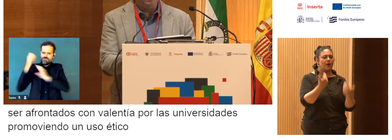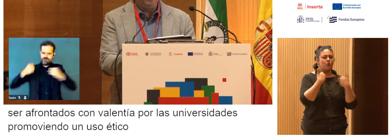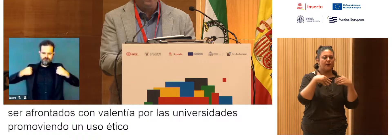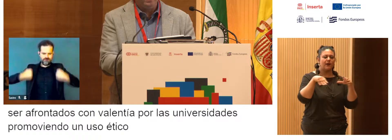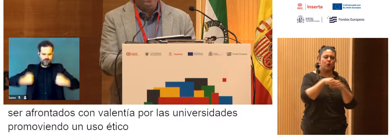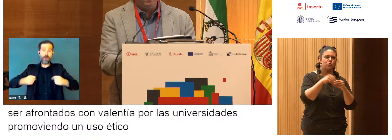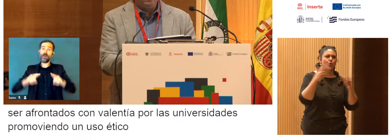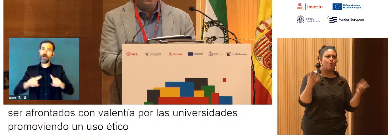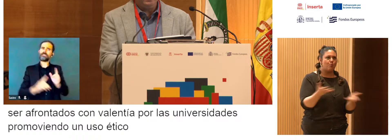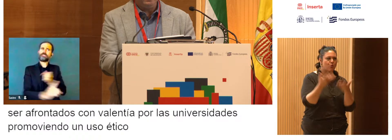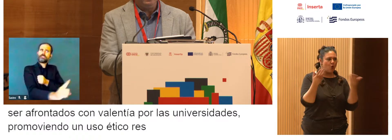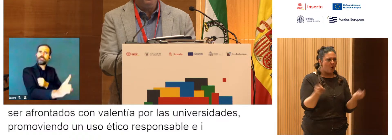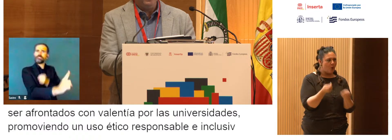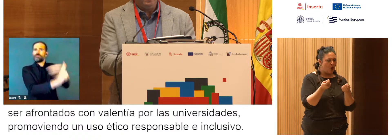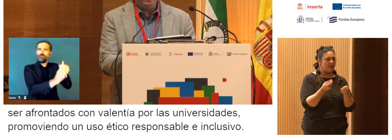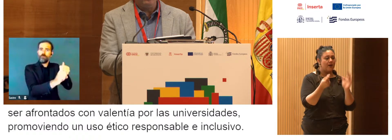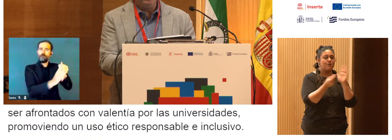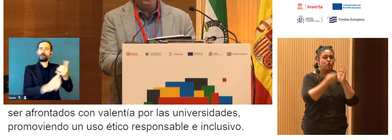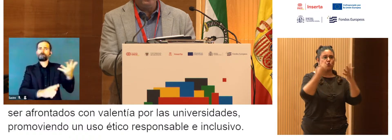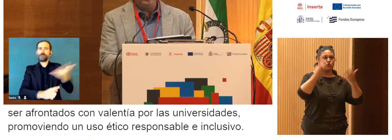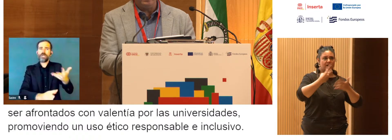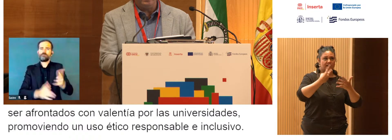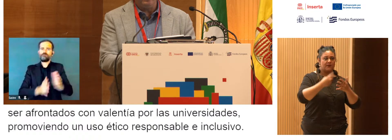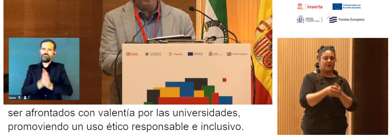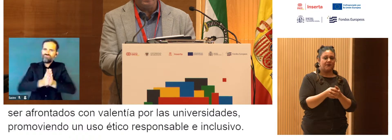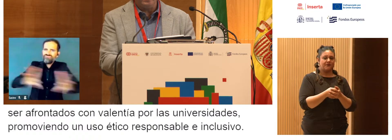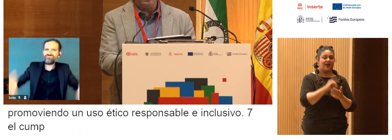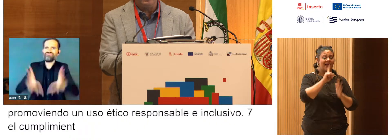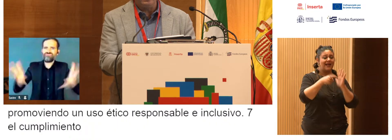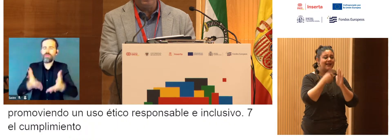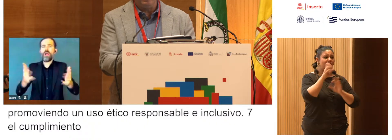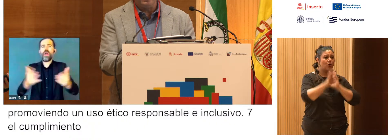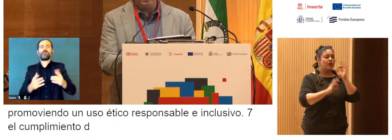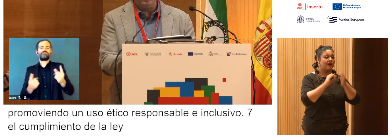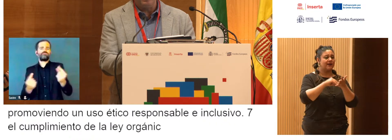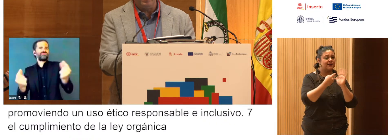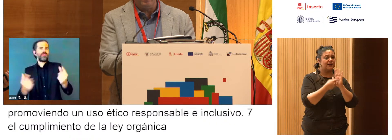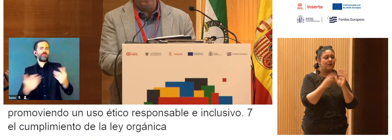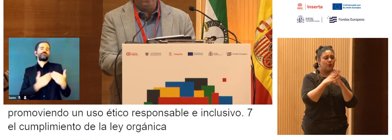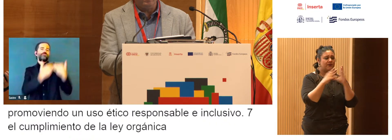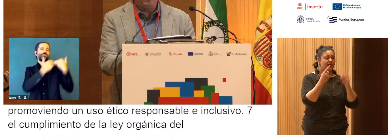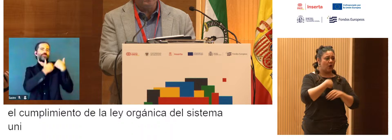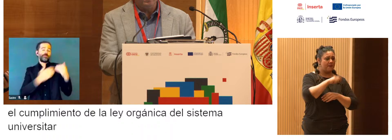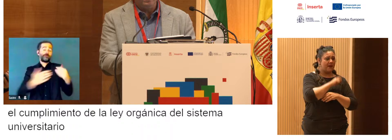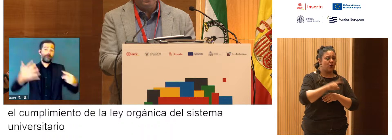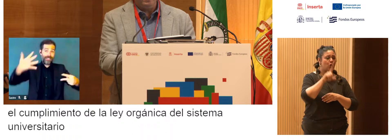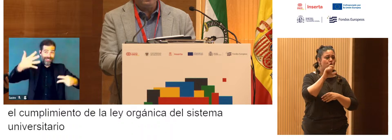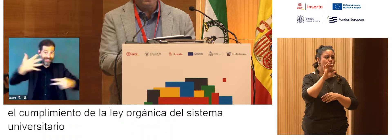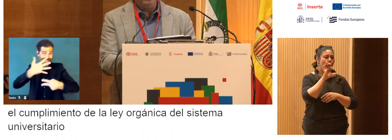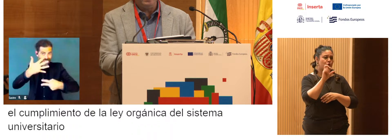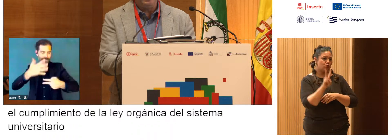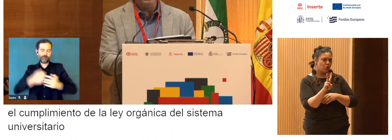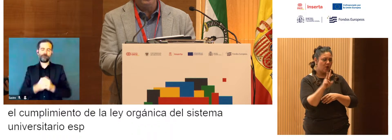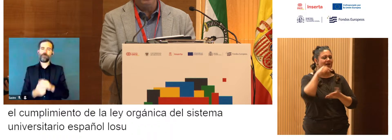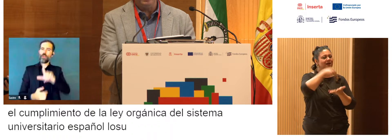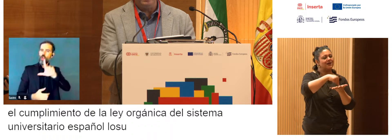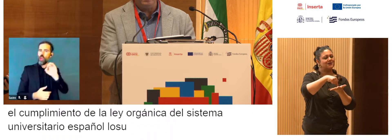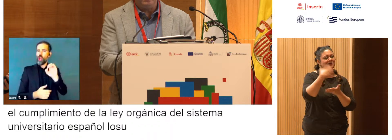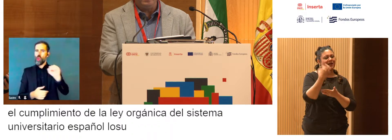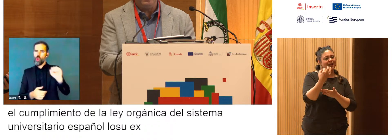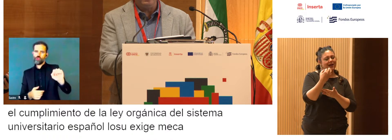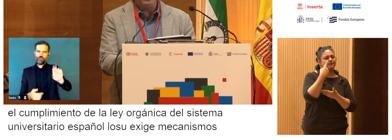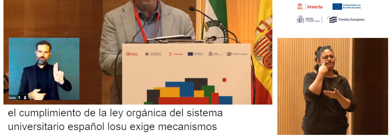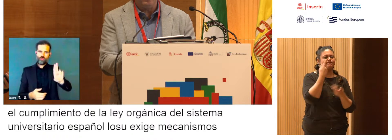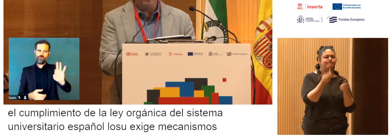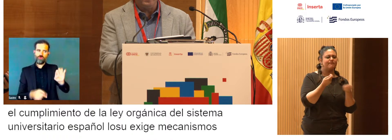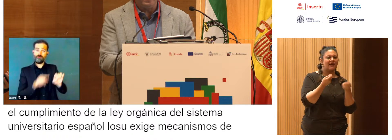inclusivo. 7. El cumplimiento de la Ley Orgánica del Sistema Universitario Español, LOSU, exige mecanismos de